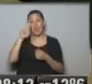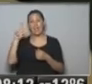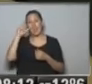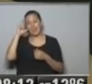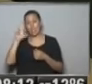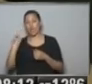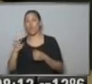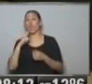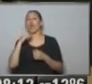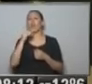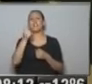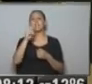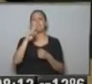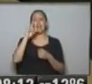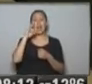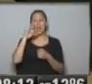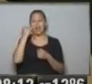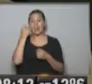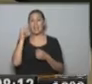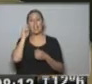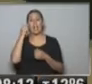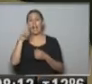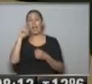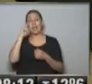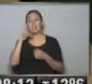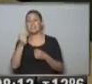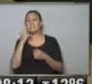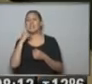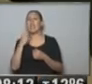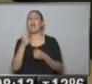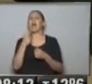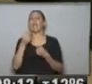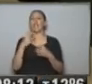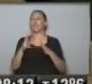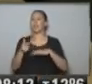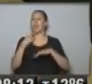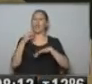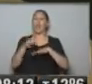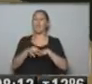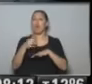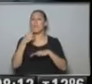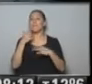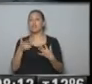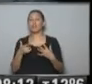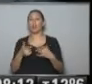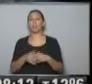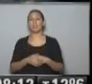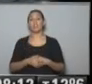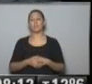Charly García. Para nosotros, bueno, ese acompañamiento tiene que ver con un compromiso que nosotros tenemos y